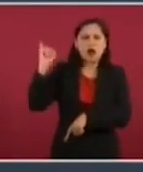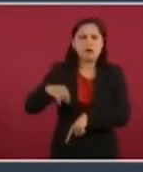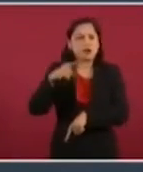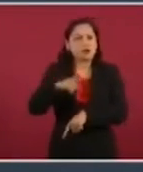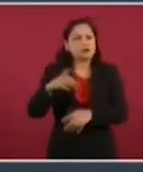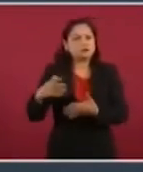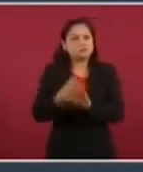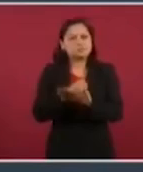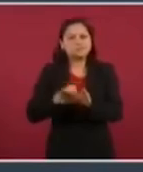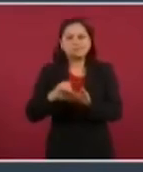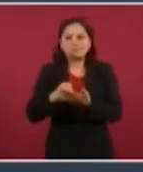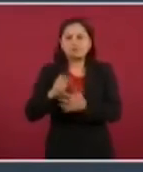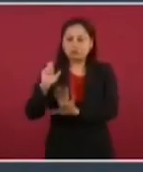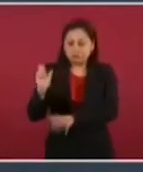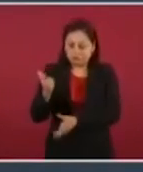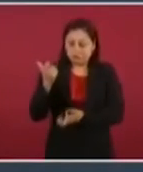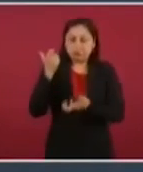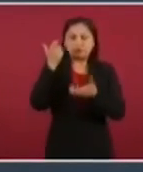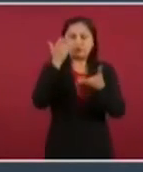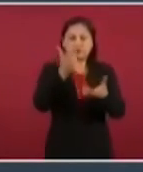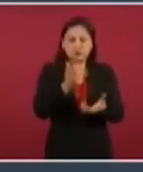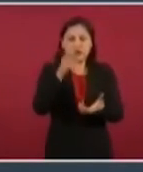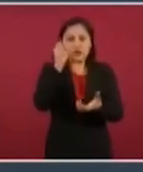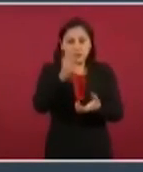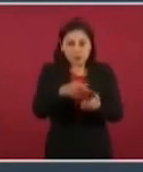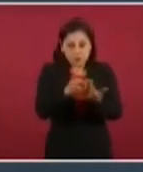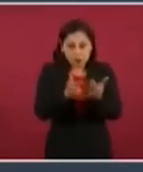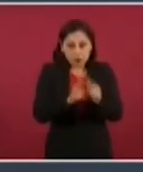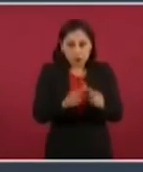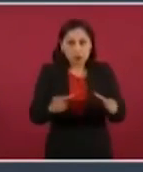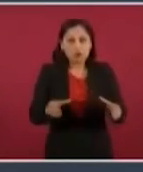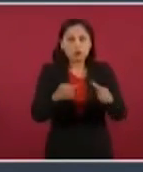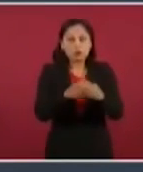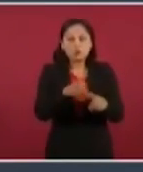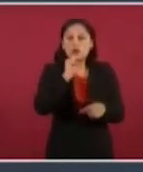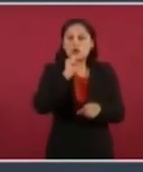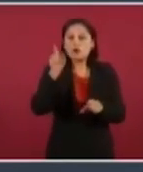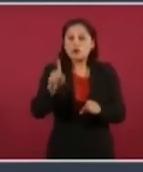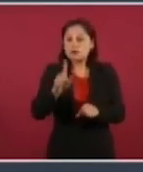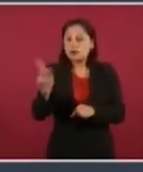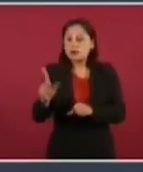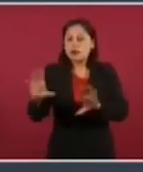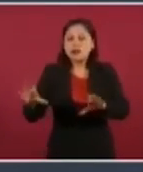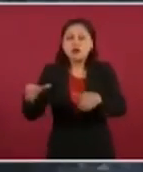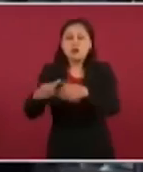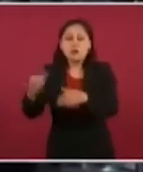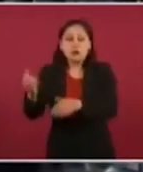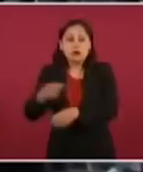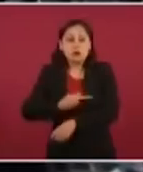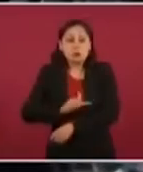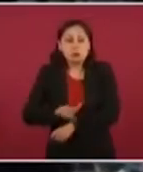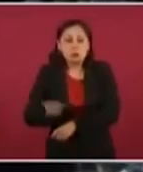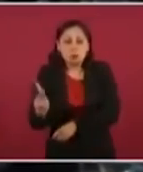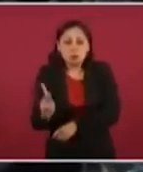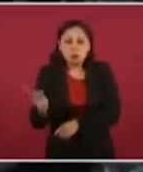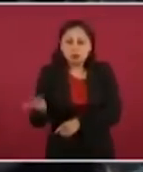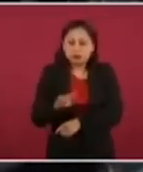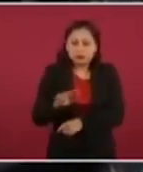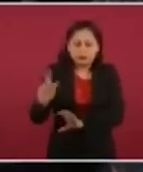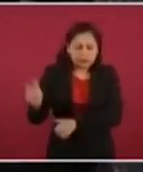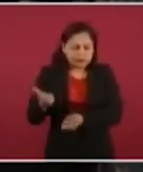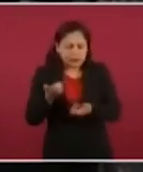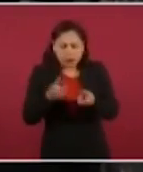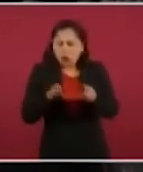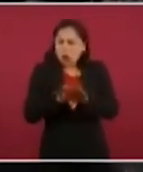Los recursos que se otorgan a los deportistas y a los pueblos más pobres de México se obtienen de la venta de